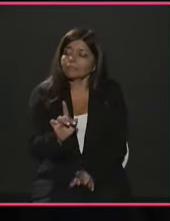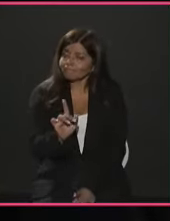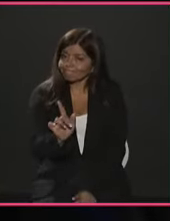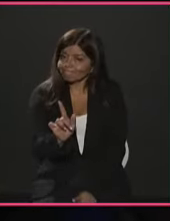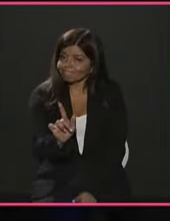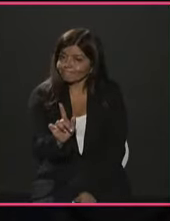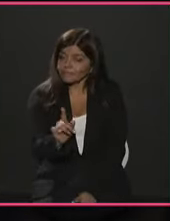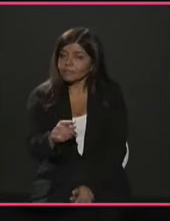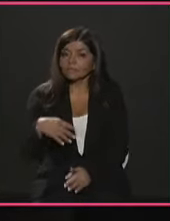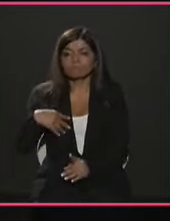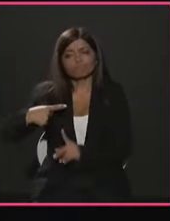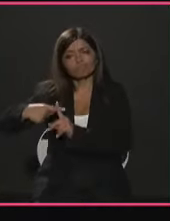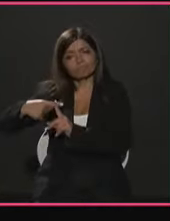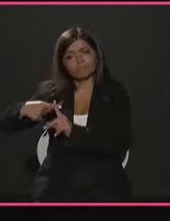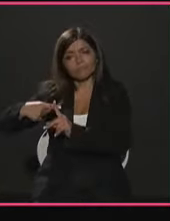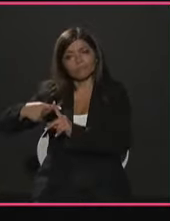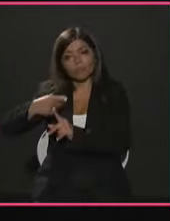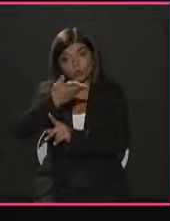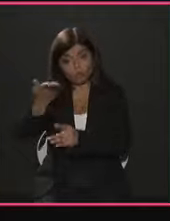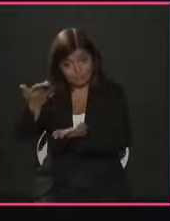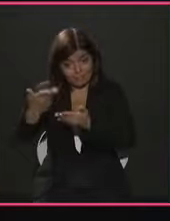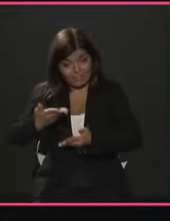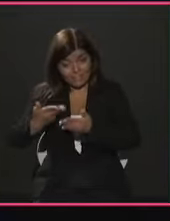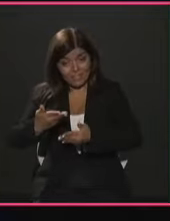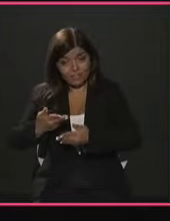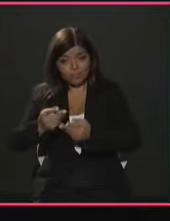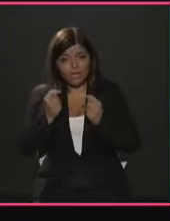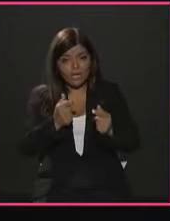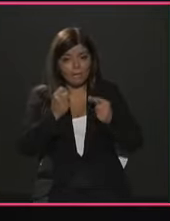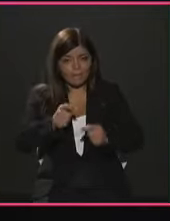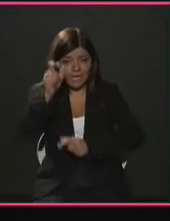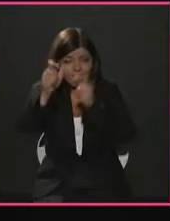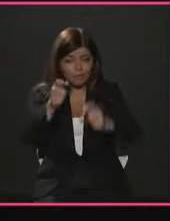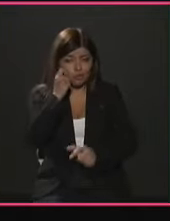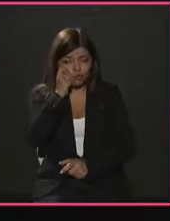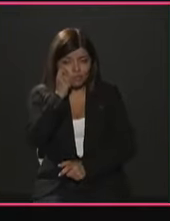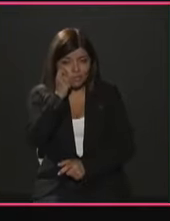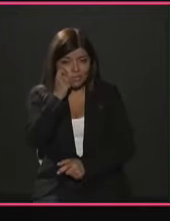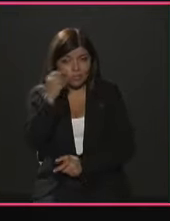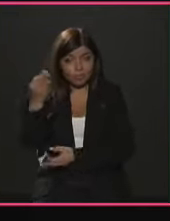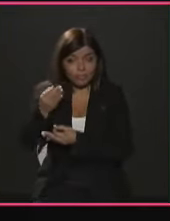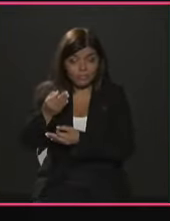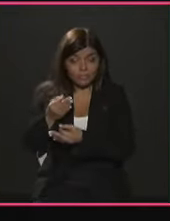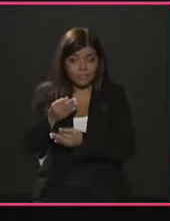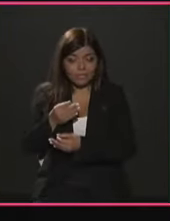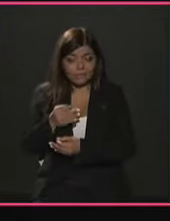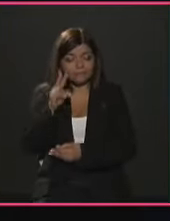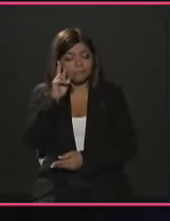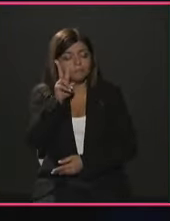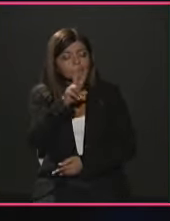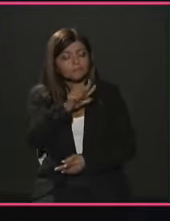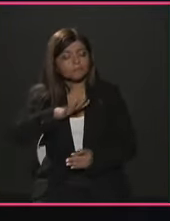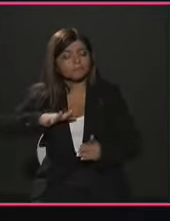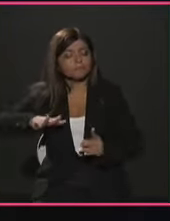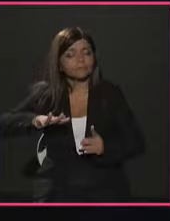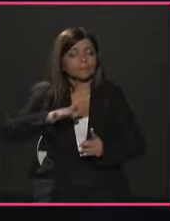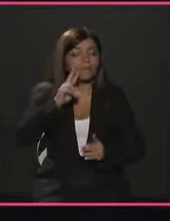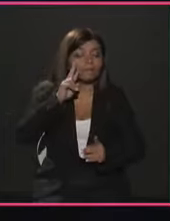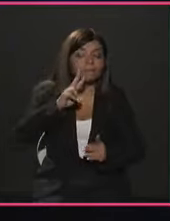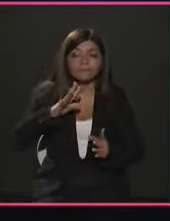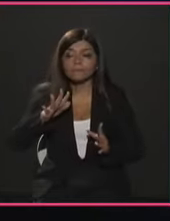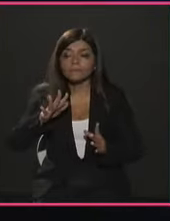optimismo del que yo hablo y al que los quiero invitar es esa capacidad que tenemos los seres humanos de como decía el principio leer nuestro entorno leer nuestro